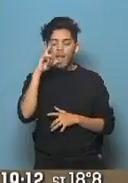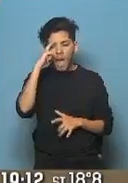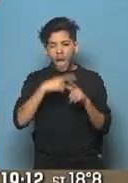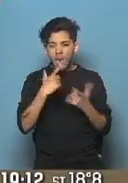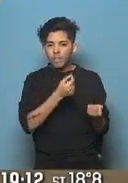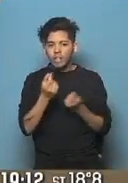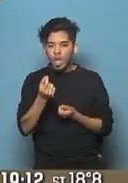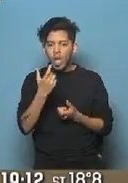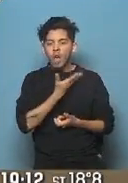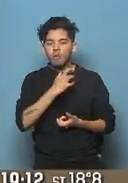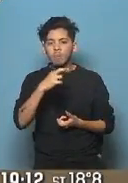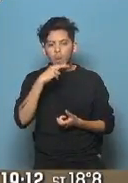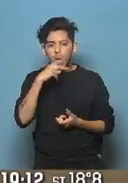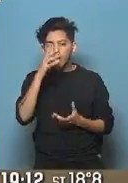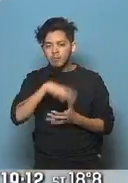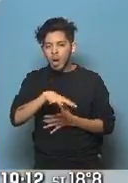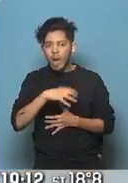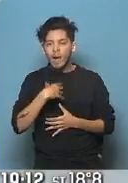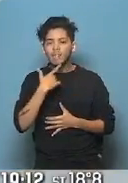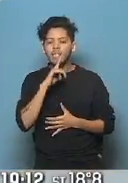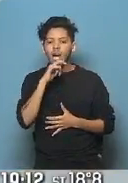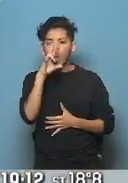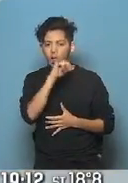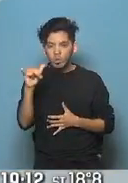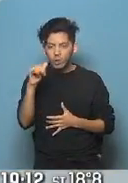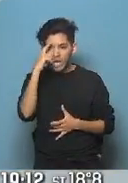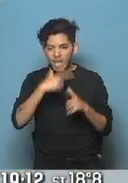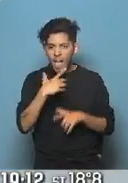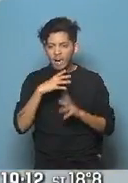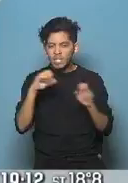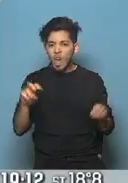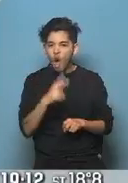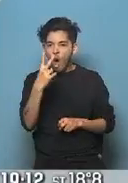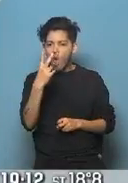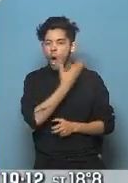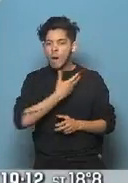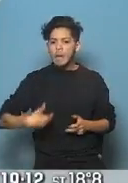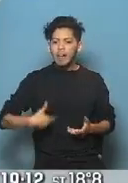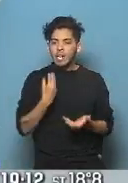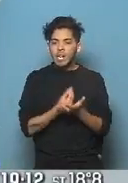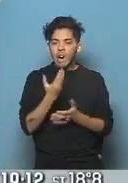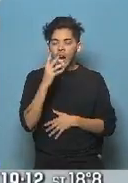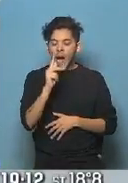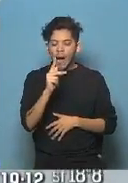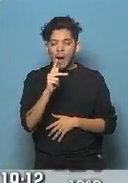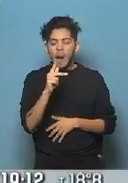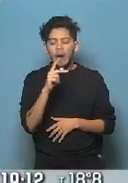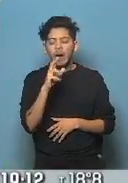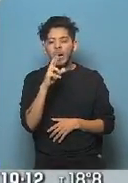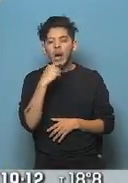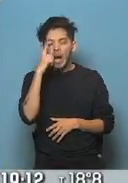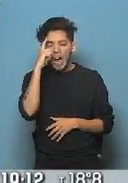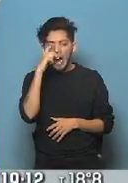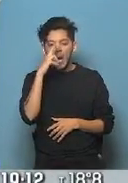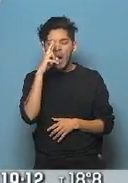la Victoria de Santa Cruz, y los también ex secretarios de las dos presidencias Kirchner. Hablamos de Roberto Néstor Sosa y Ricardo